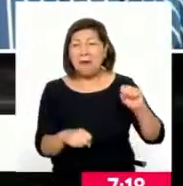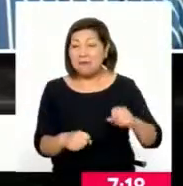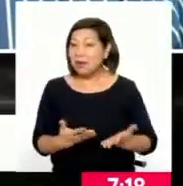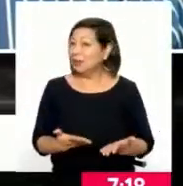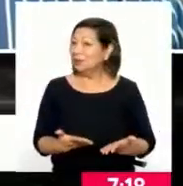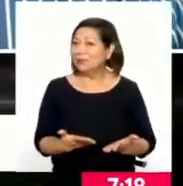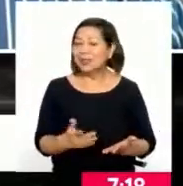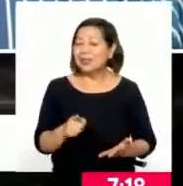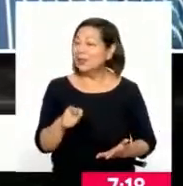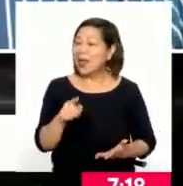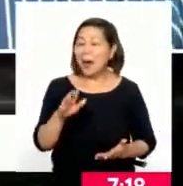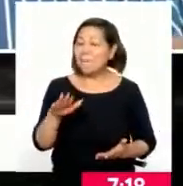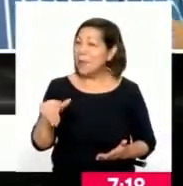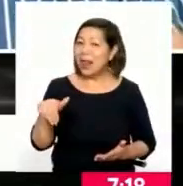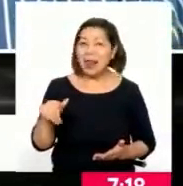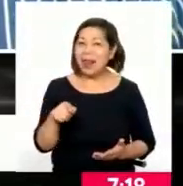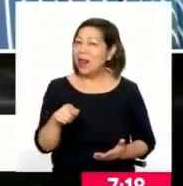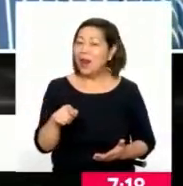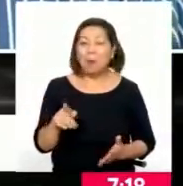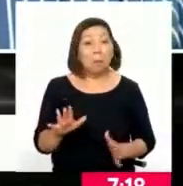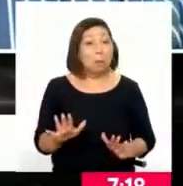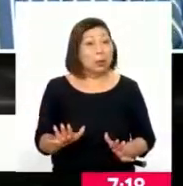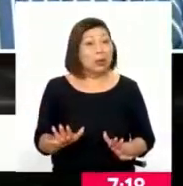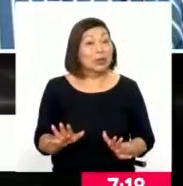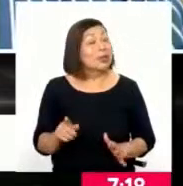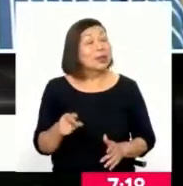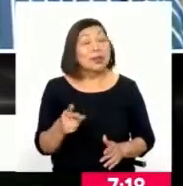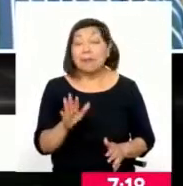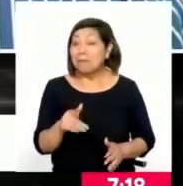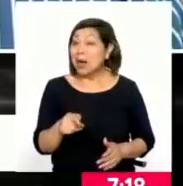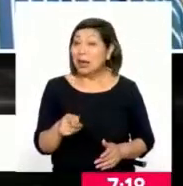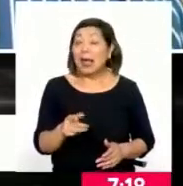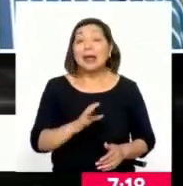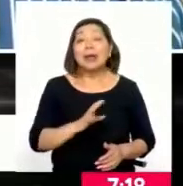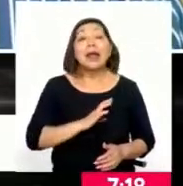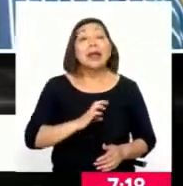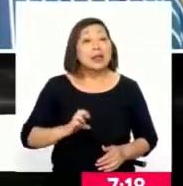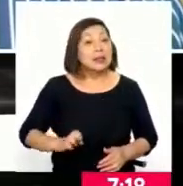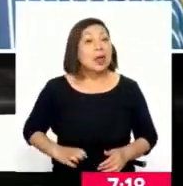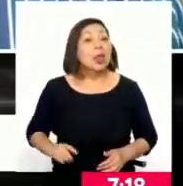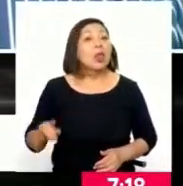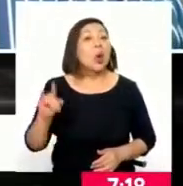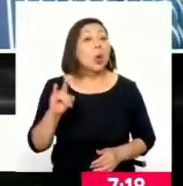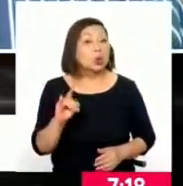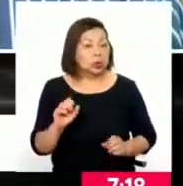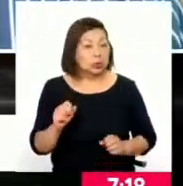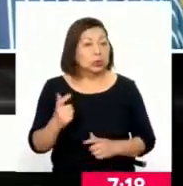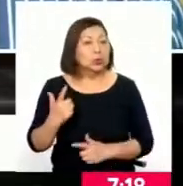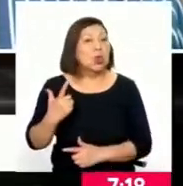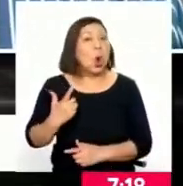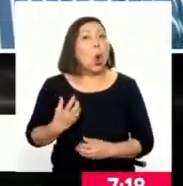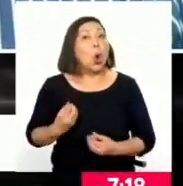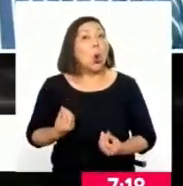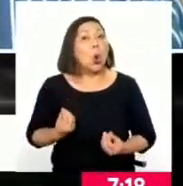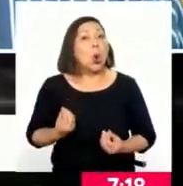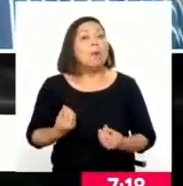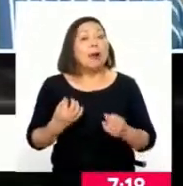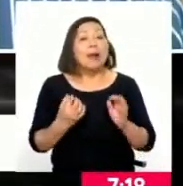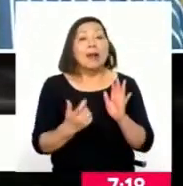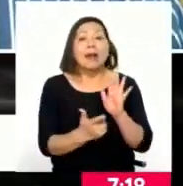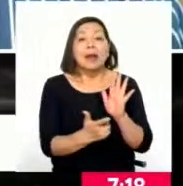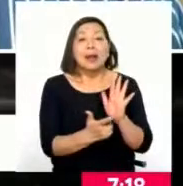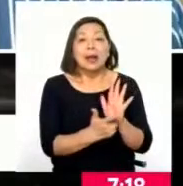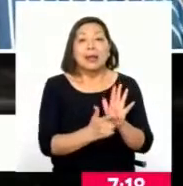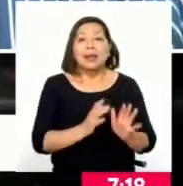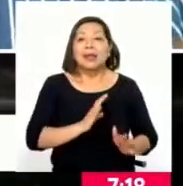la ilicitud. La violencia puede ser delito. El Estado usa la fuerza y la fuerza es la legitimidad